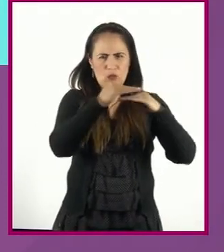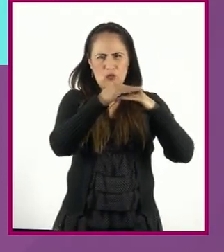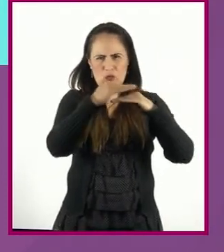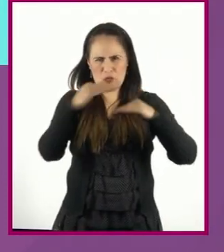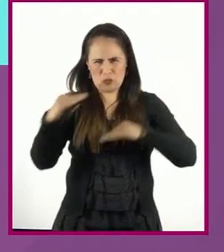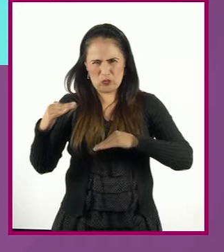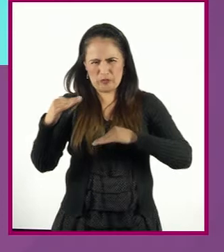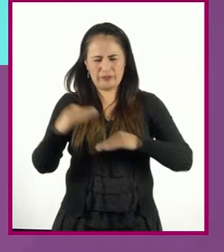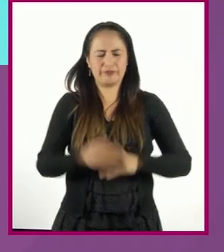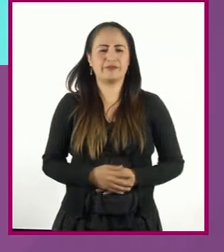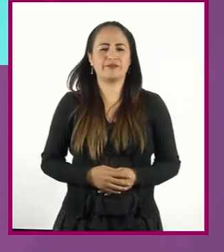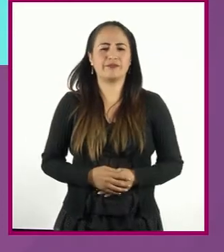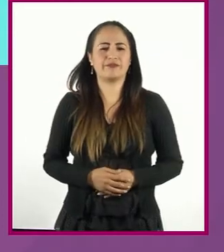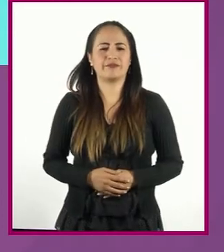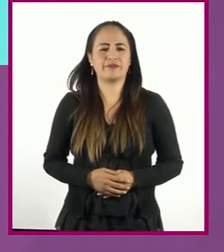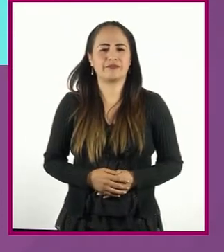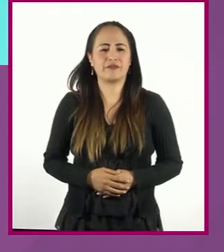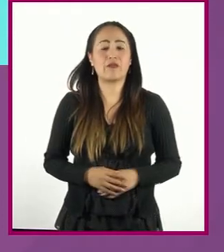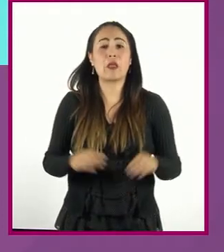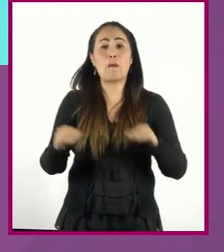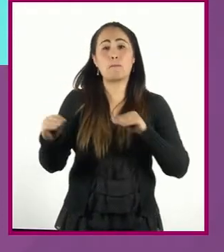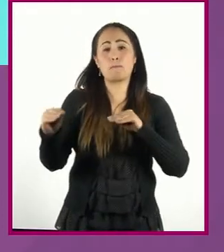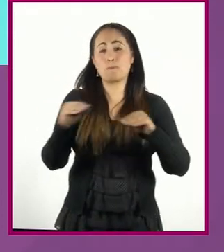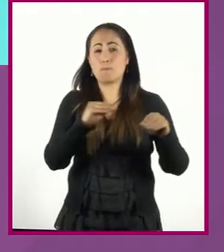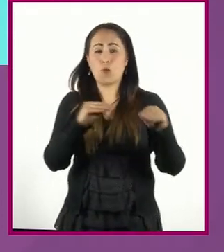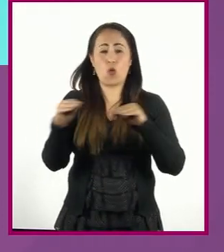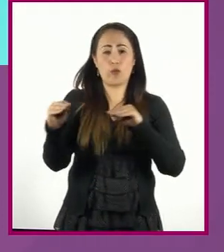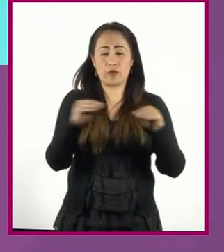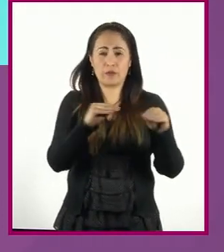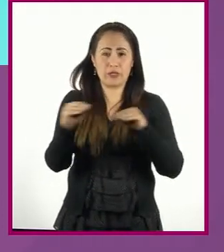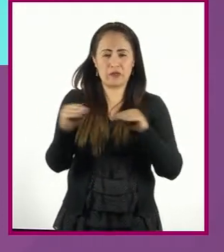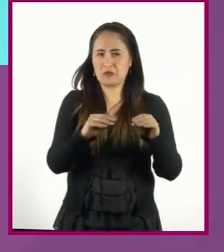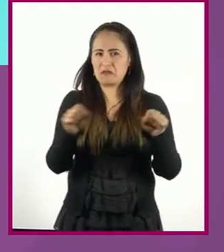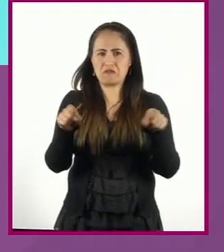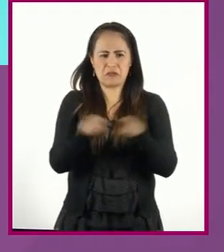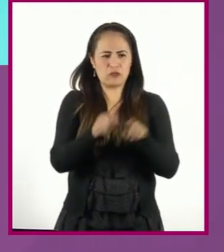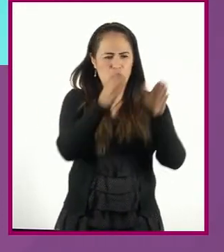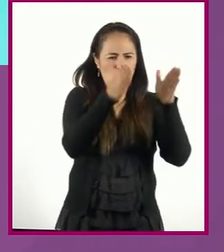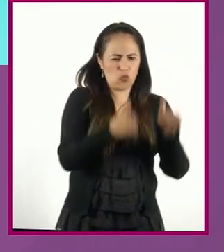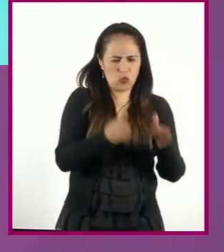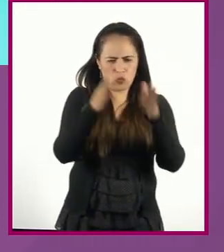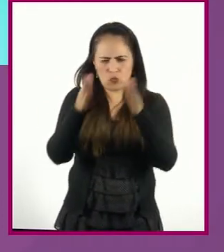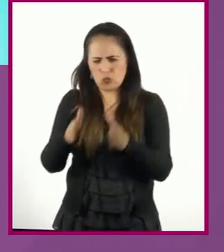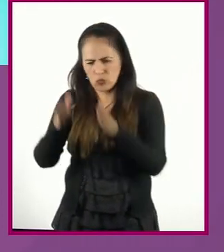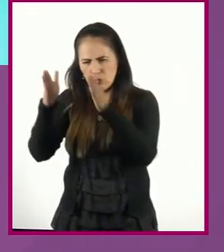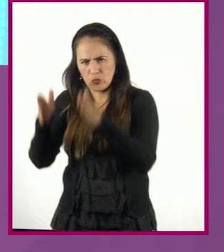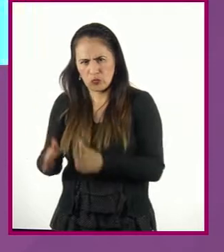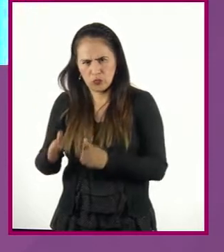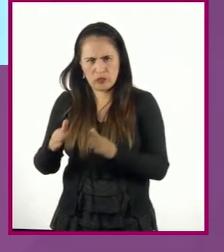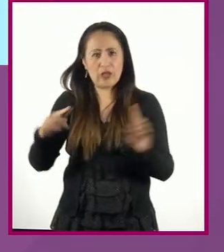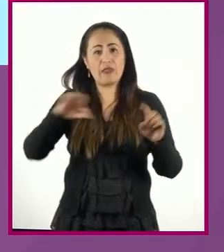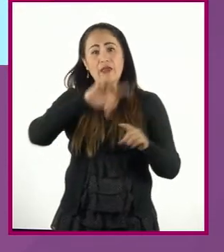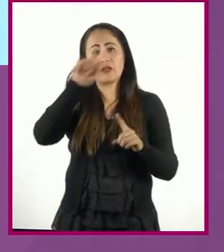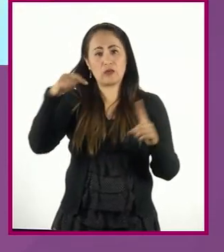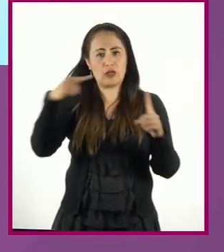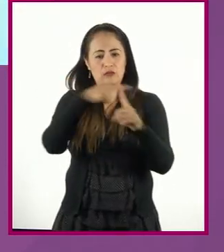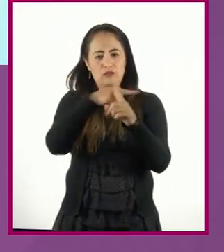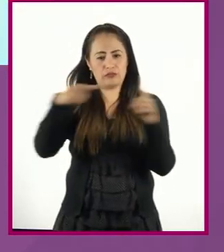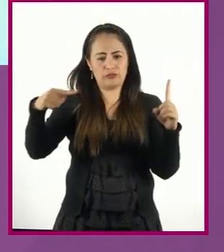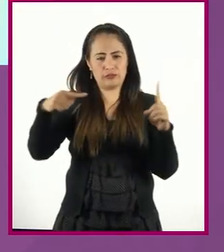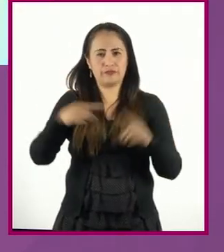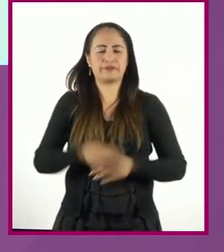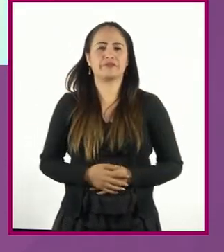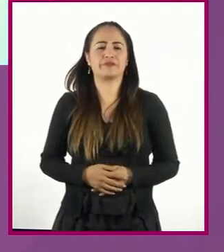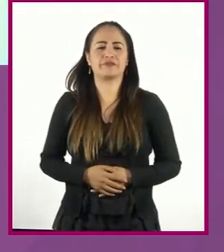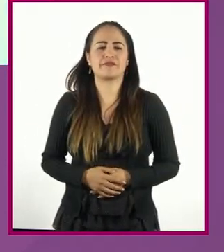y respecto a la dirección del movimiento de la perturbación, por lo que son ondas transversales. Cuando una